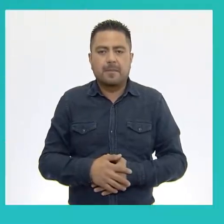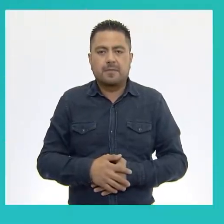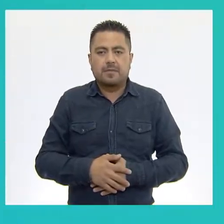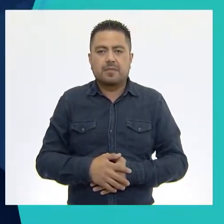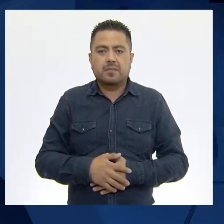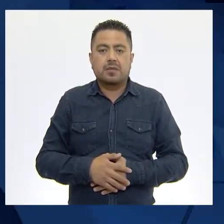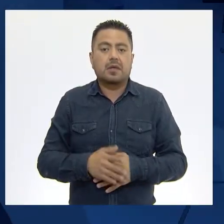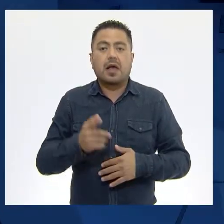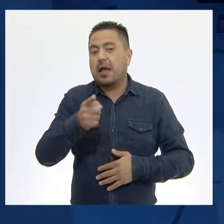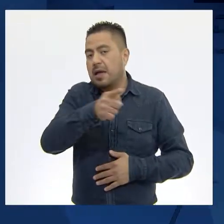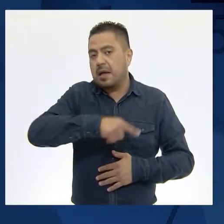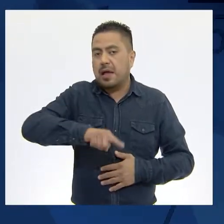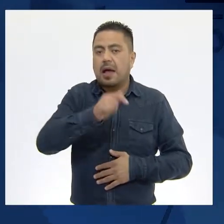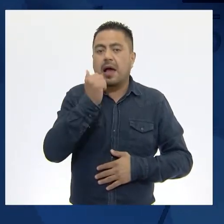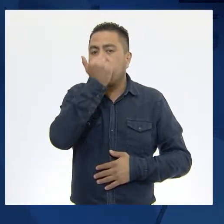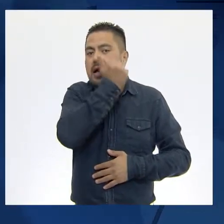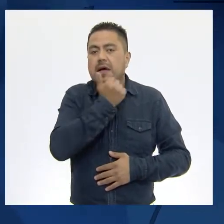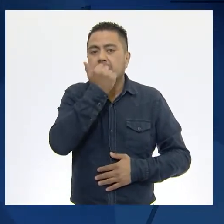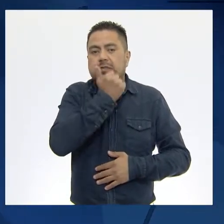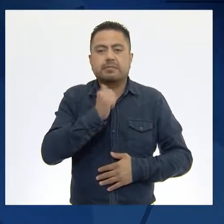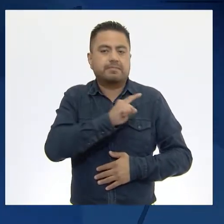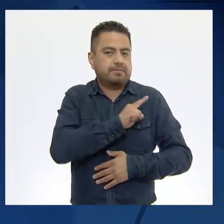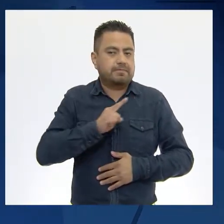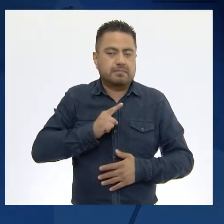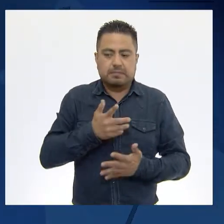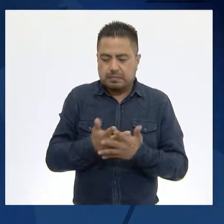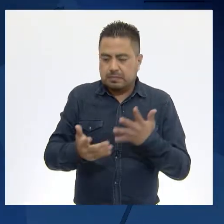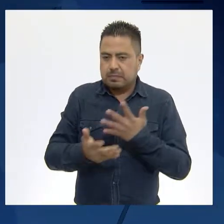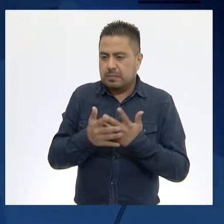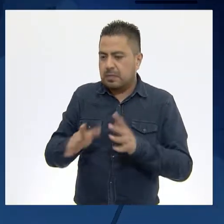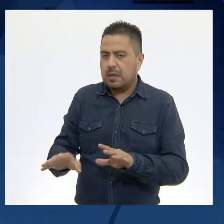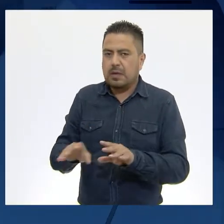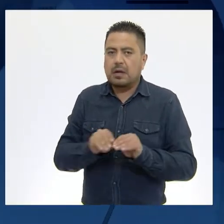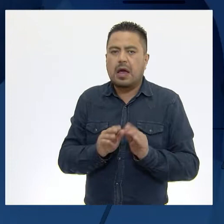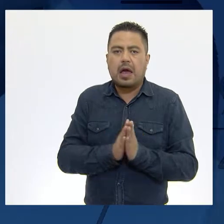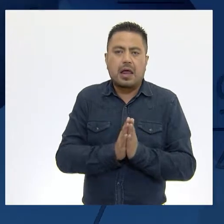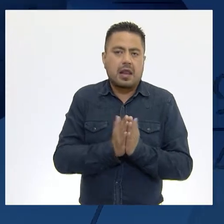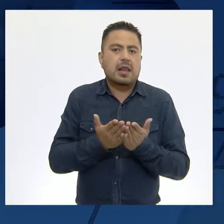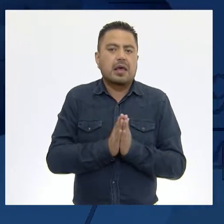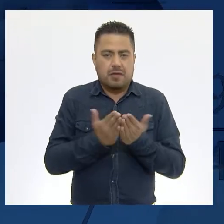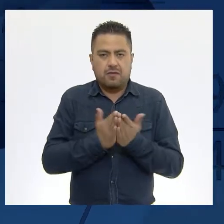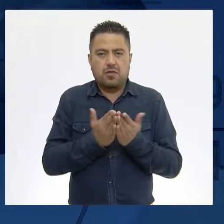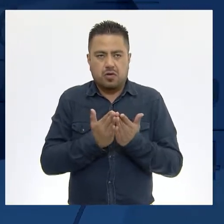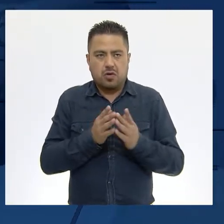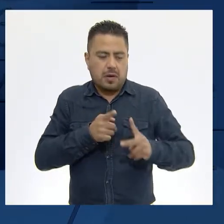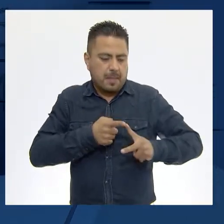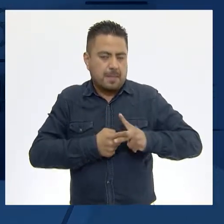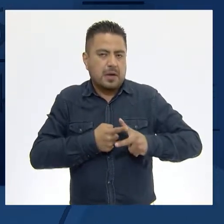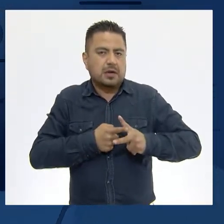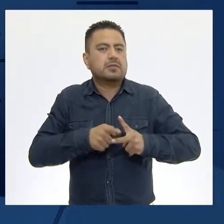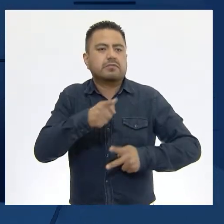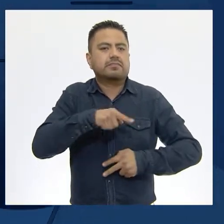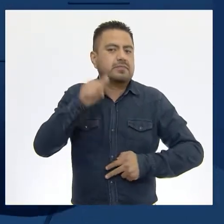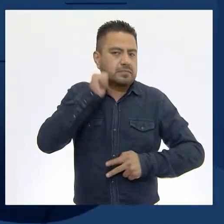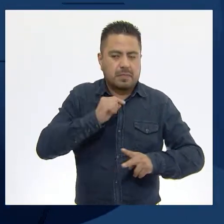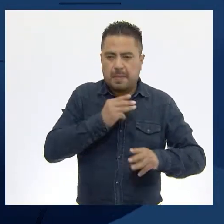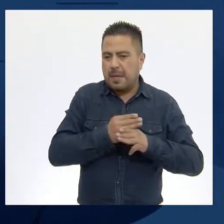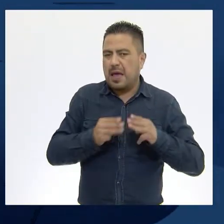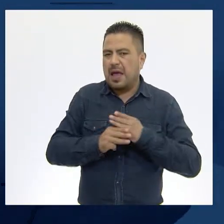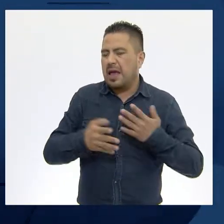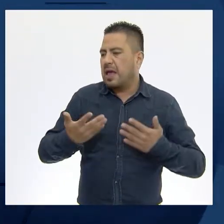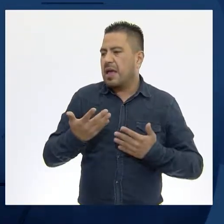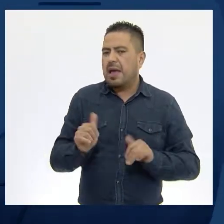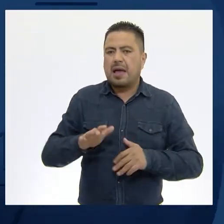Entonces, los alumnos y las alumnas deben de tener a la mano su libro de desafíos matemáticos y, como siempre, el material que ya les dijo